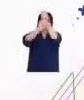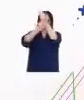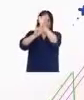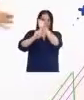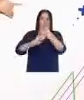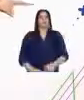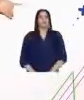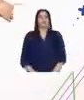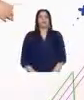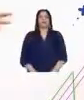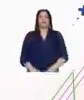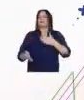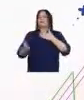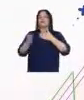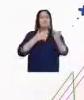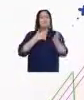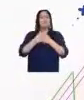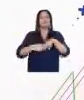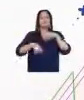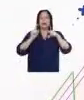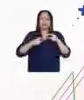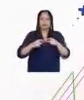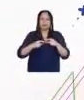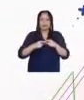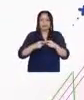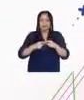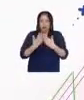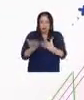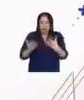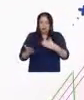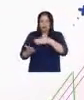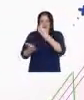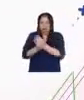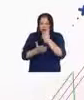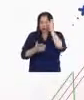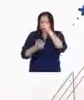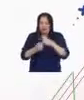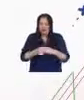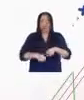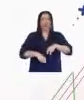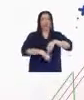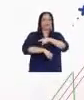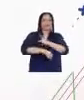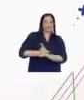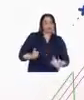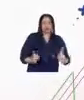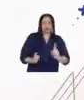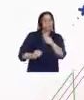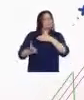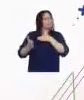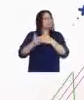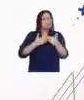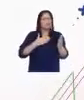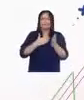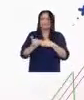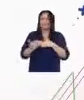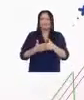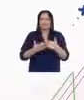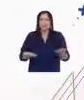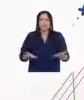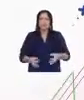llamado. Sin importar que a veces se alejen o se acerquen de su camino, o si les toma más tiempo de lo que han pensado, no importa,